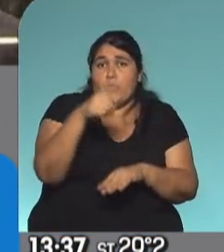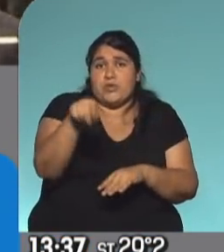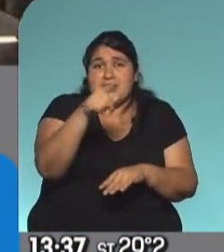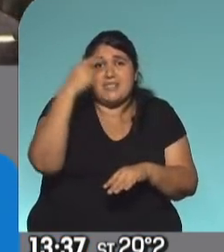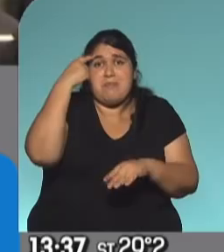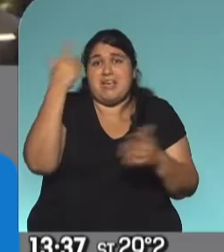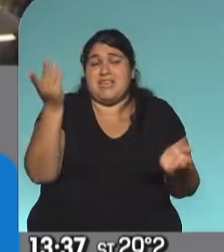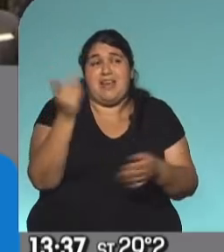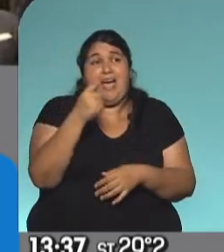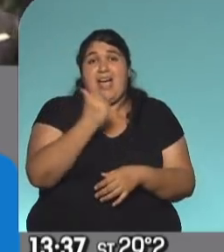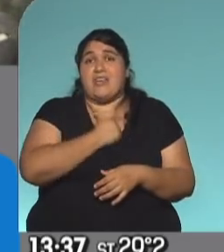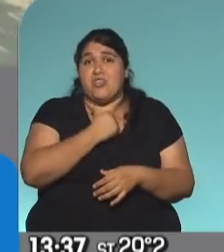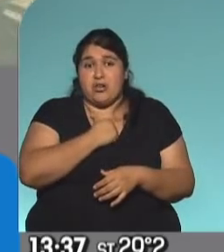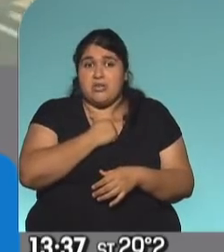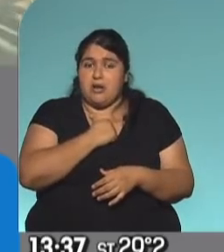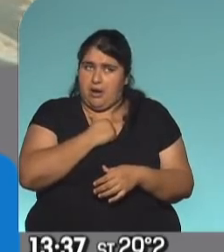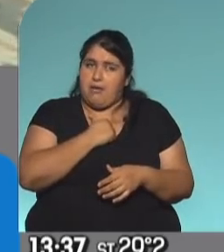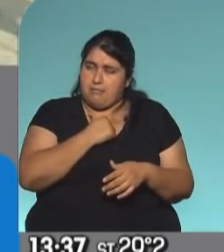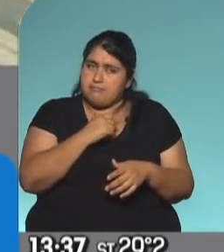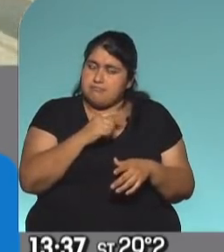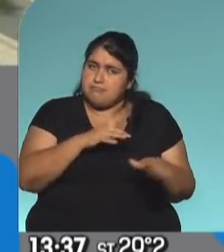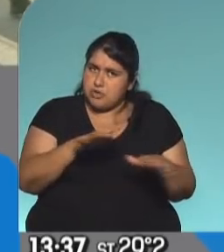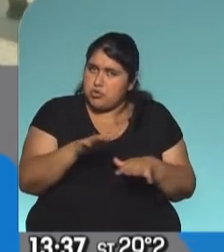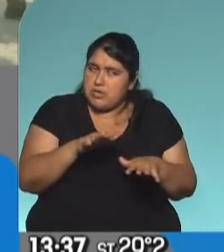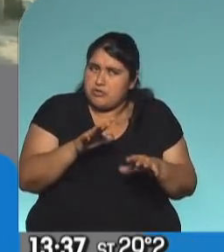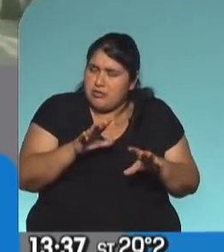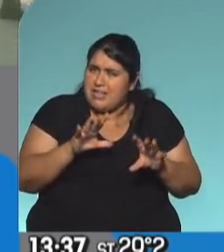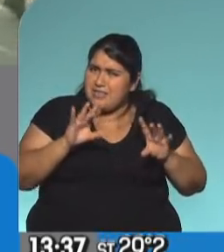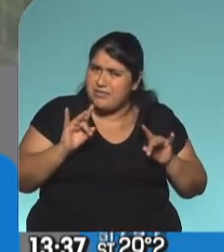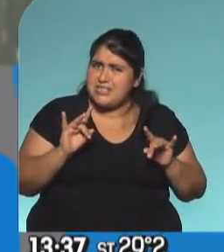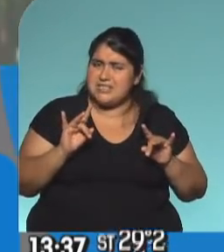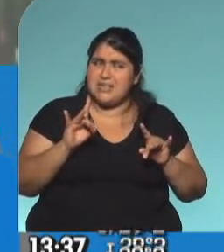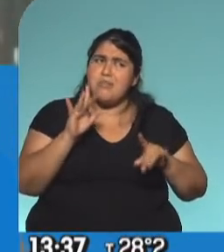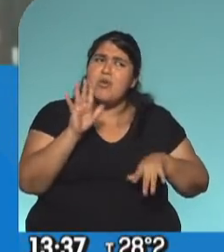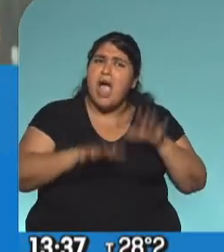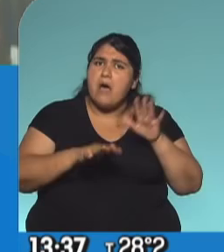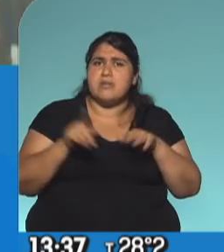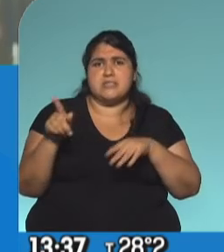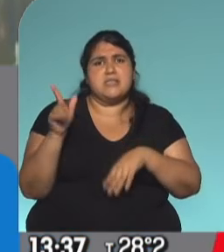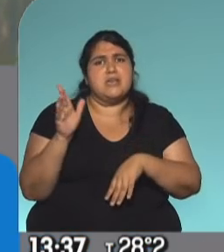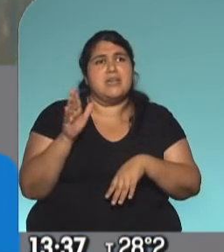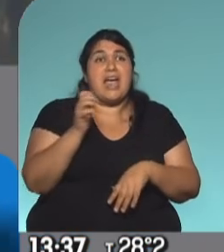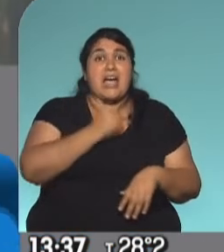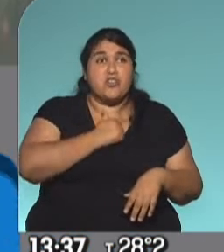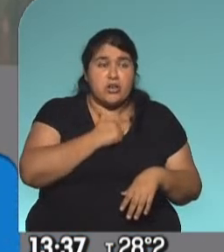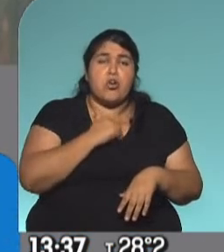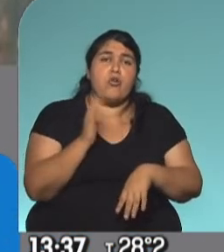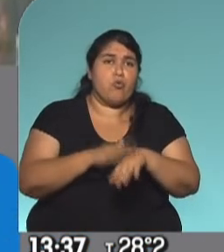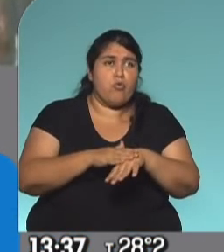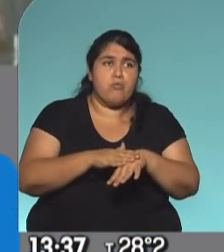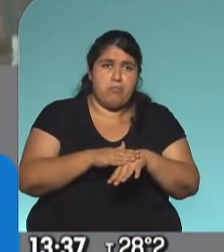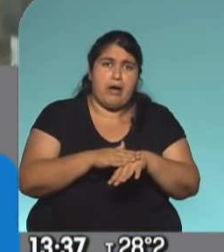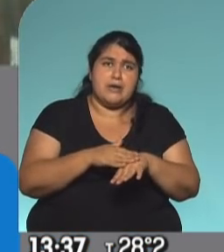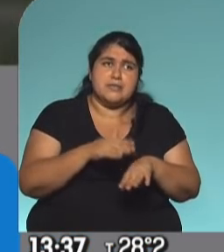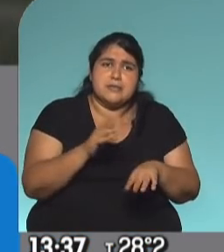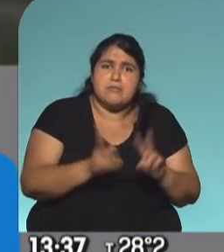mundo católico la reacción es fuerte porque muchos consideran que son los responsables de los miles y miles de